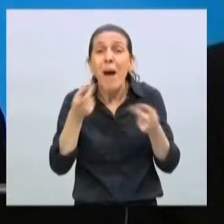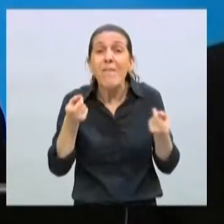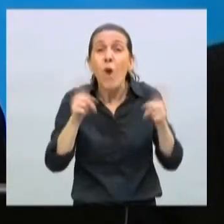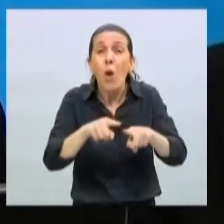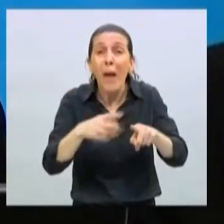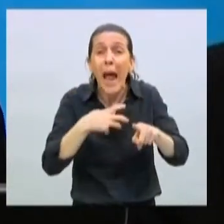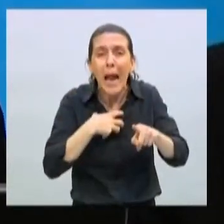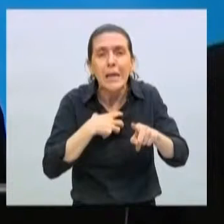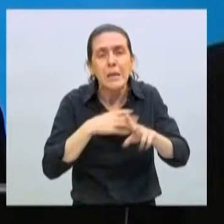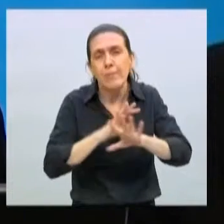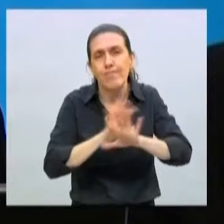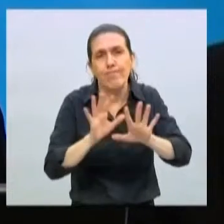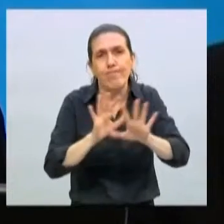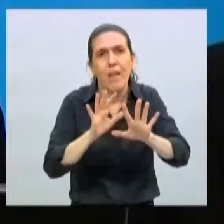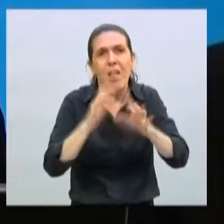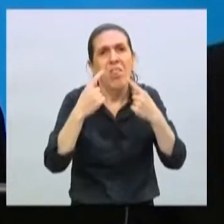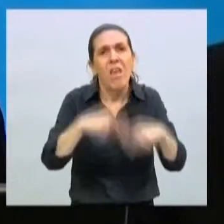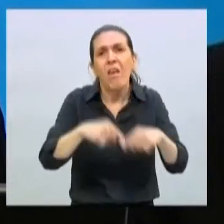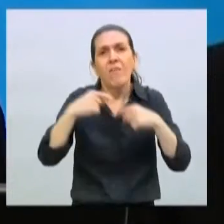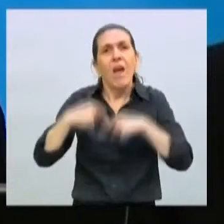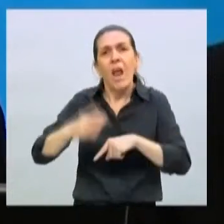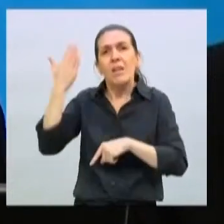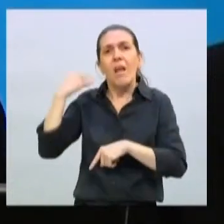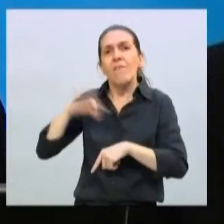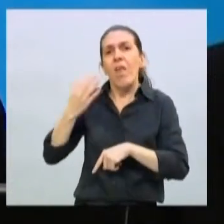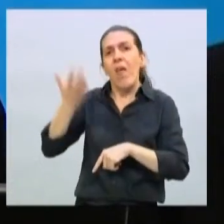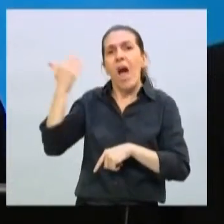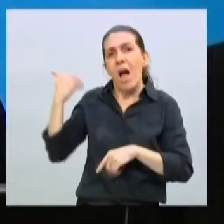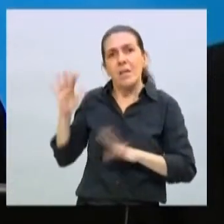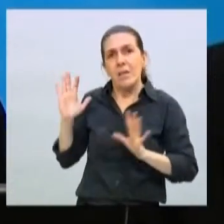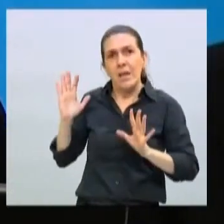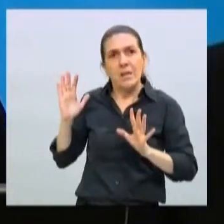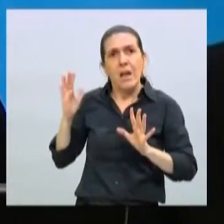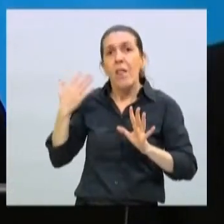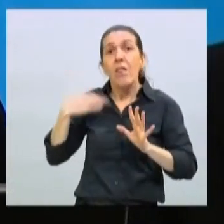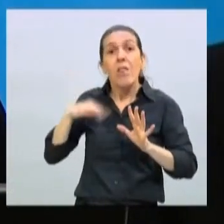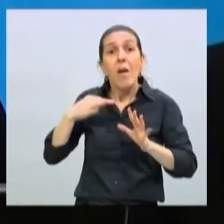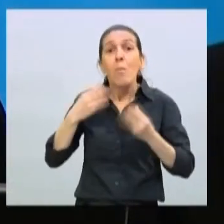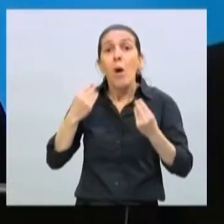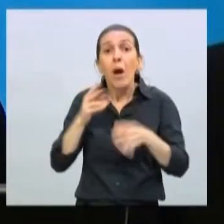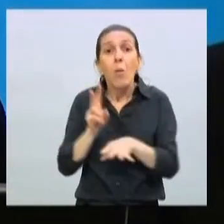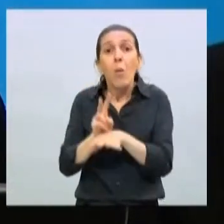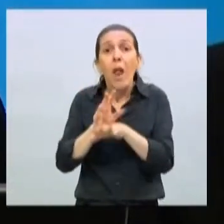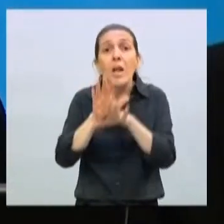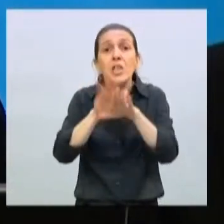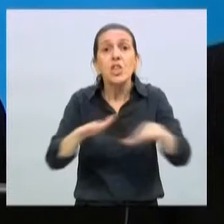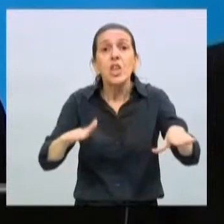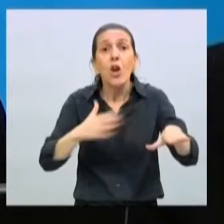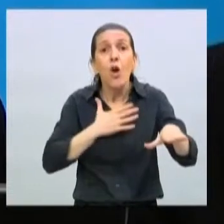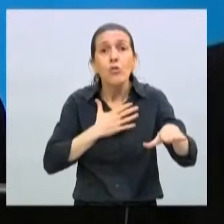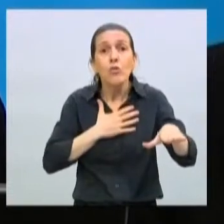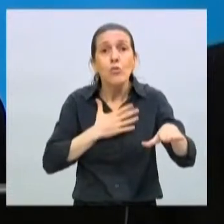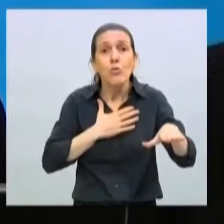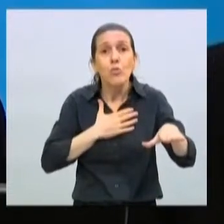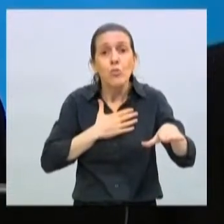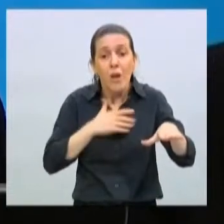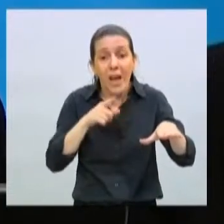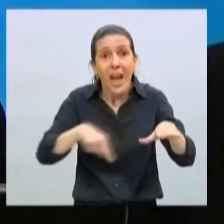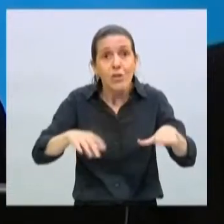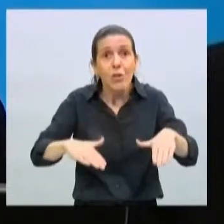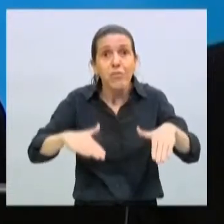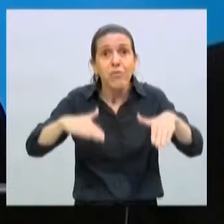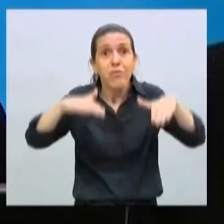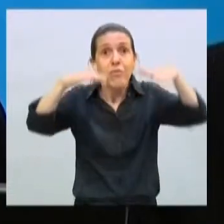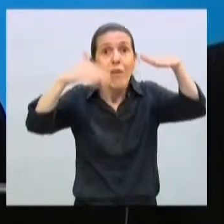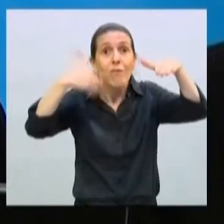conocimos. Y debemos prepararlo muy, muy bien porque son nuestros chicos. Son nuestros chicos, son el futuro.